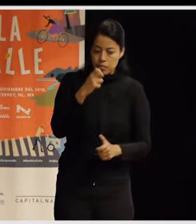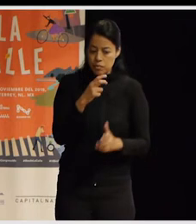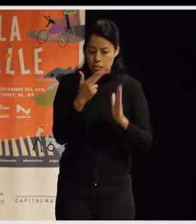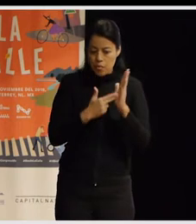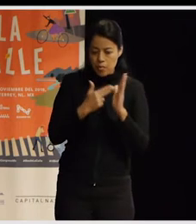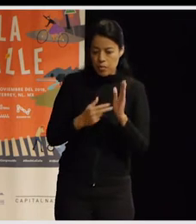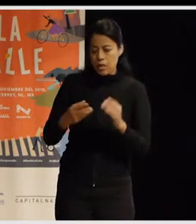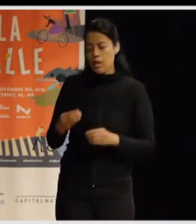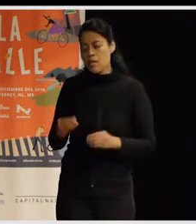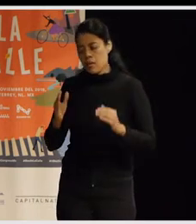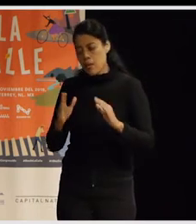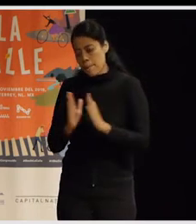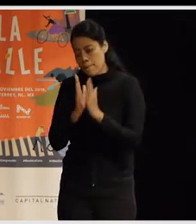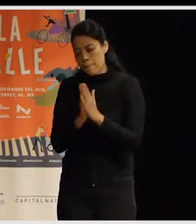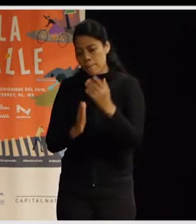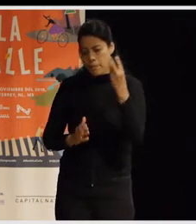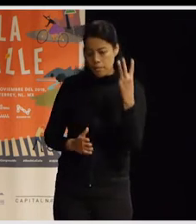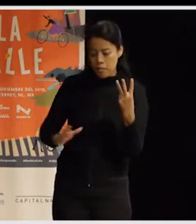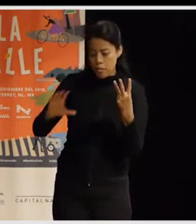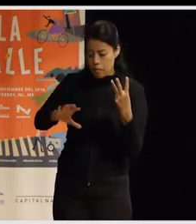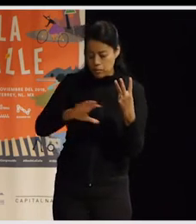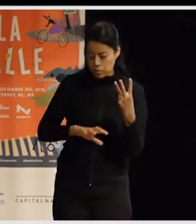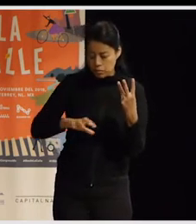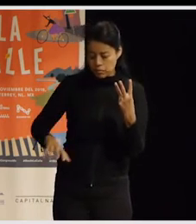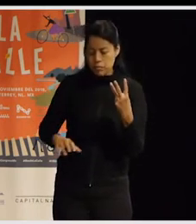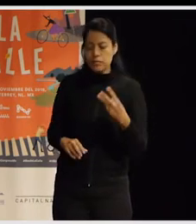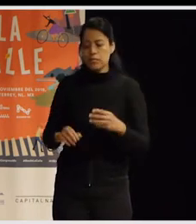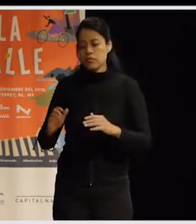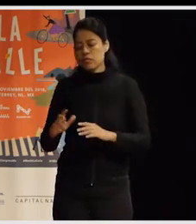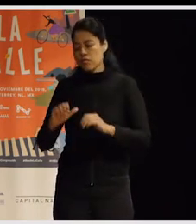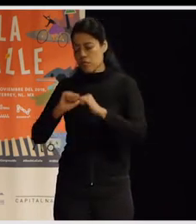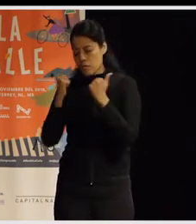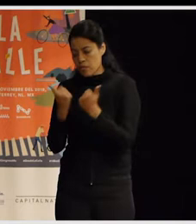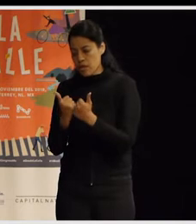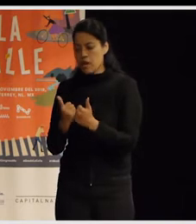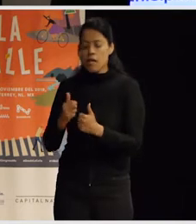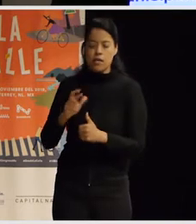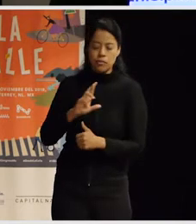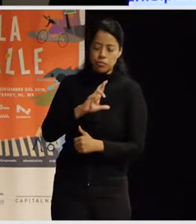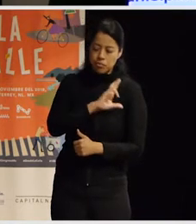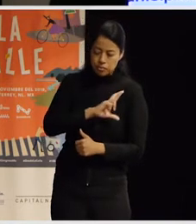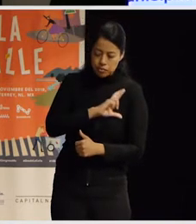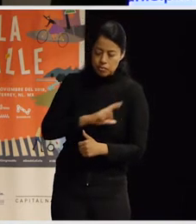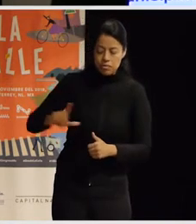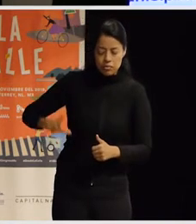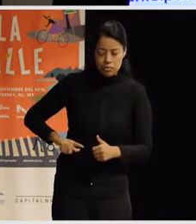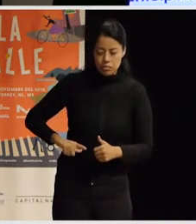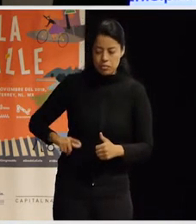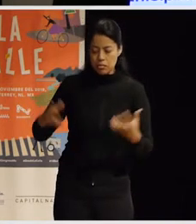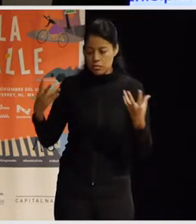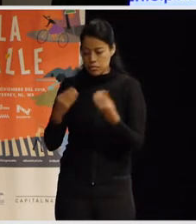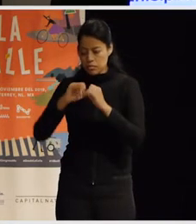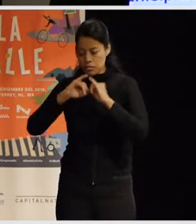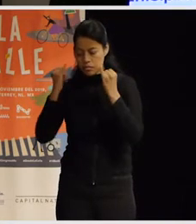participaron las tres ciudades y fue multi actor de hecho o sea sociedad civil academy iniciativa privada y gobierno y